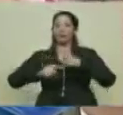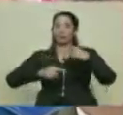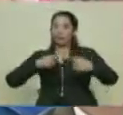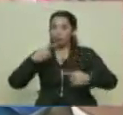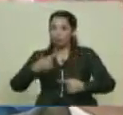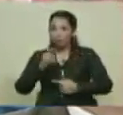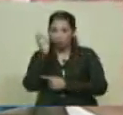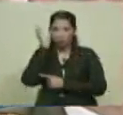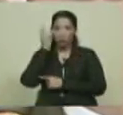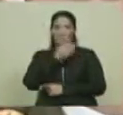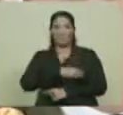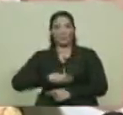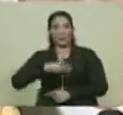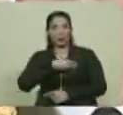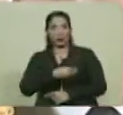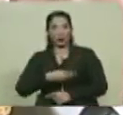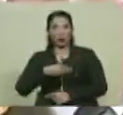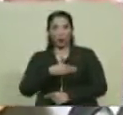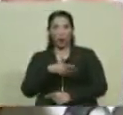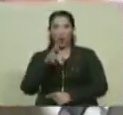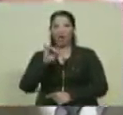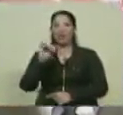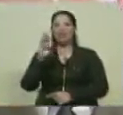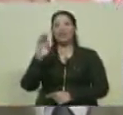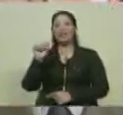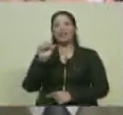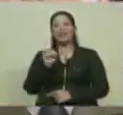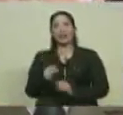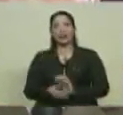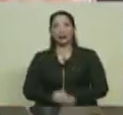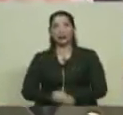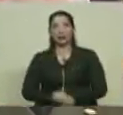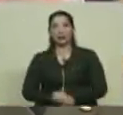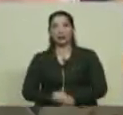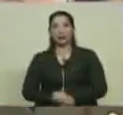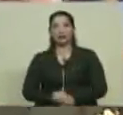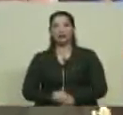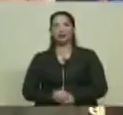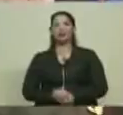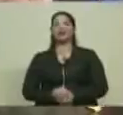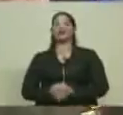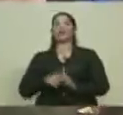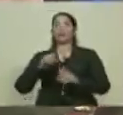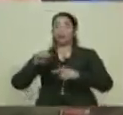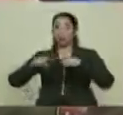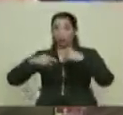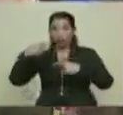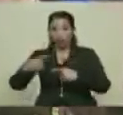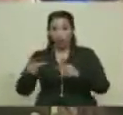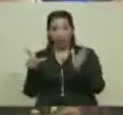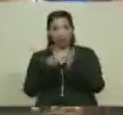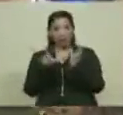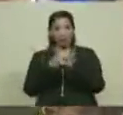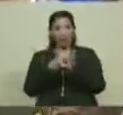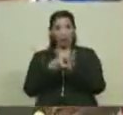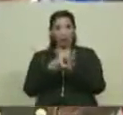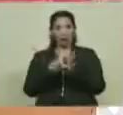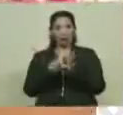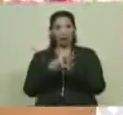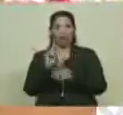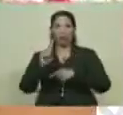misión Riva. ¿Para qué? Para que el que terminara primaria se hiciera bachiller. Y después, ahora